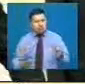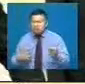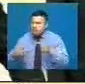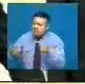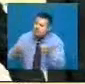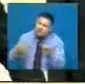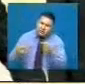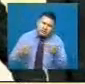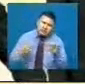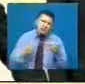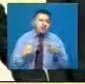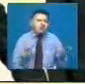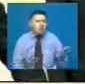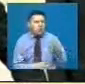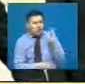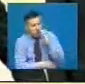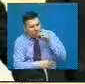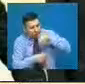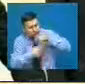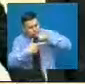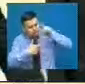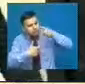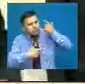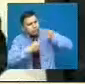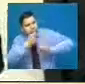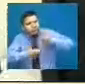discutir cómo está la economía colombiana.